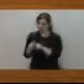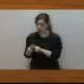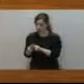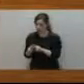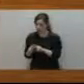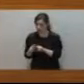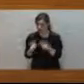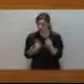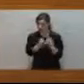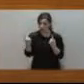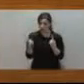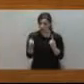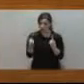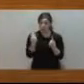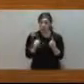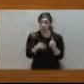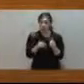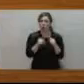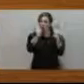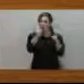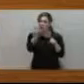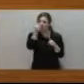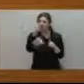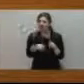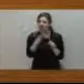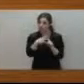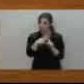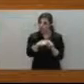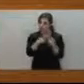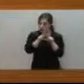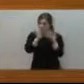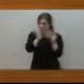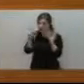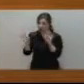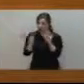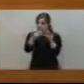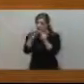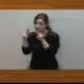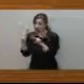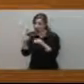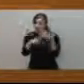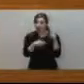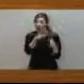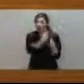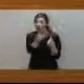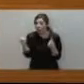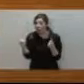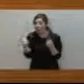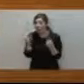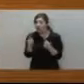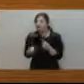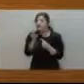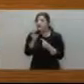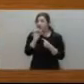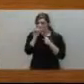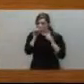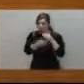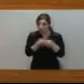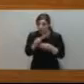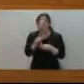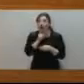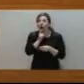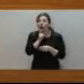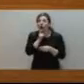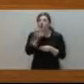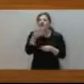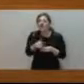de las certificaciones y las facturas de esta empresa en cada una de las obras? Y si es así, ¿en qué plazos, cómo y quién lo va a hacer? ¿Van a ser los